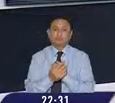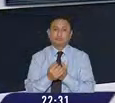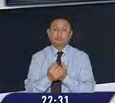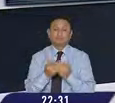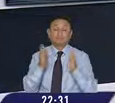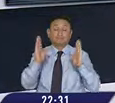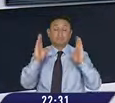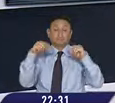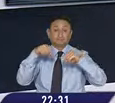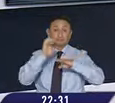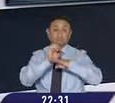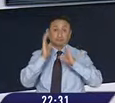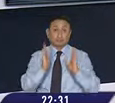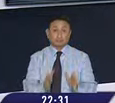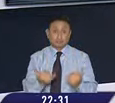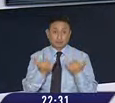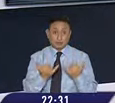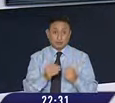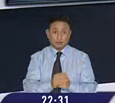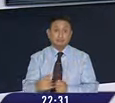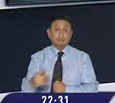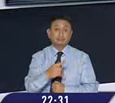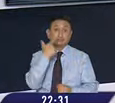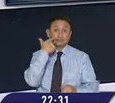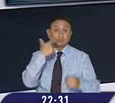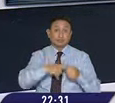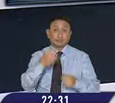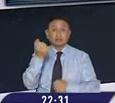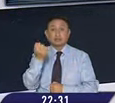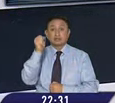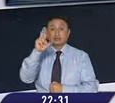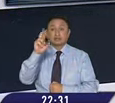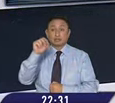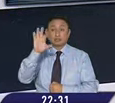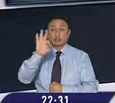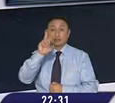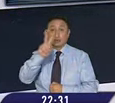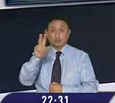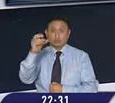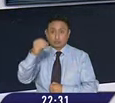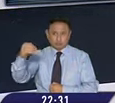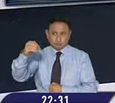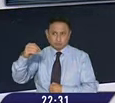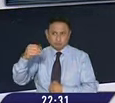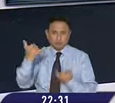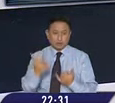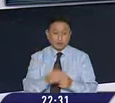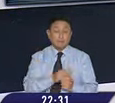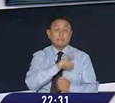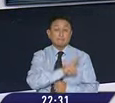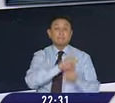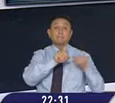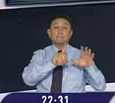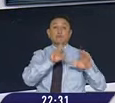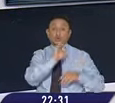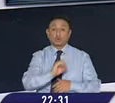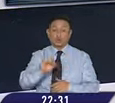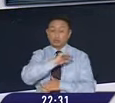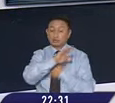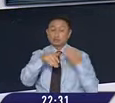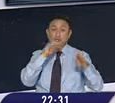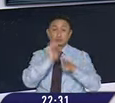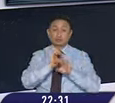Atención, los ecuatorianos le dicen adiós a la gasolina super de 92 octanos, ya que desde este 26 de octubre a nivel